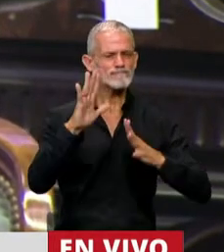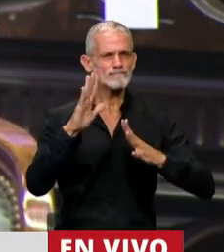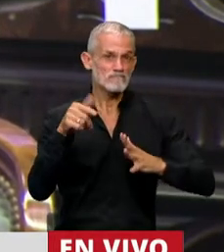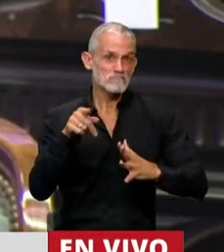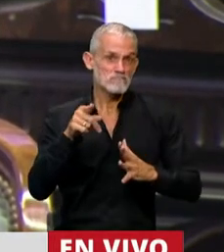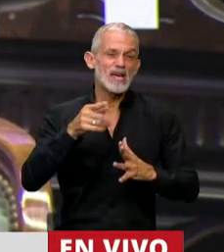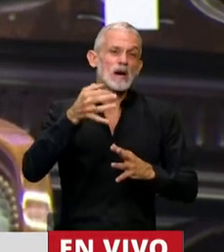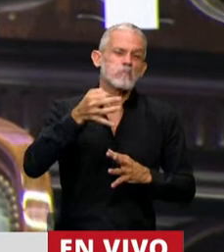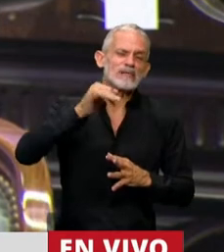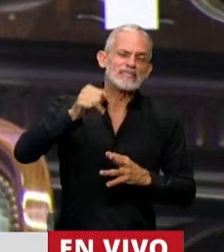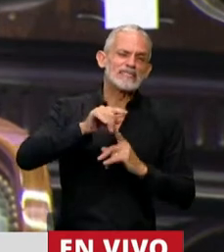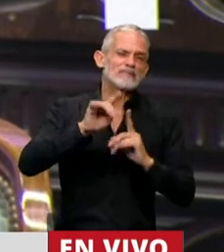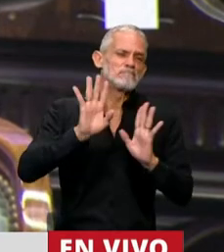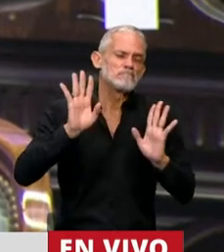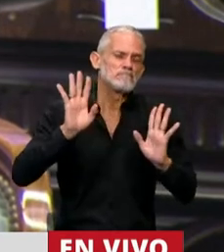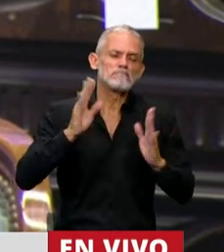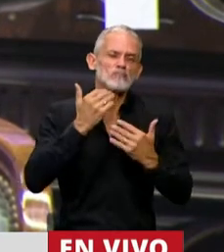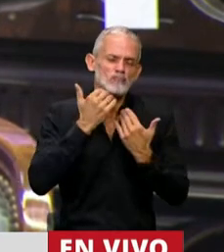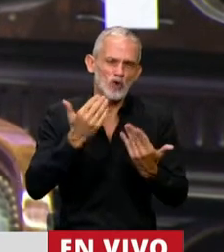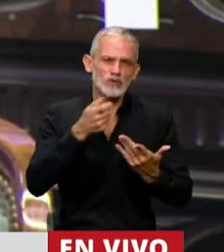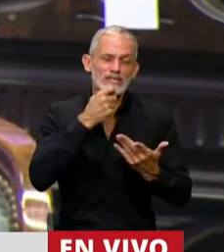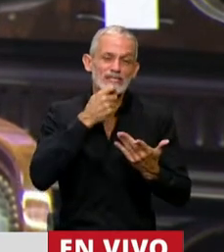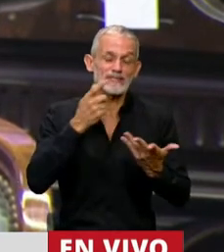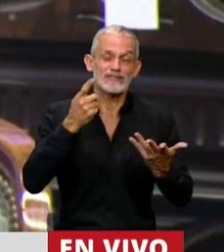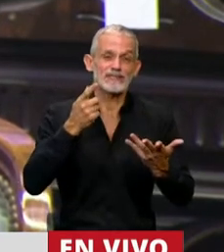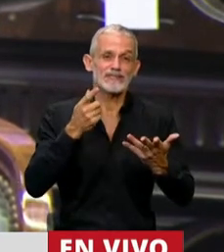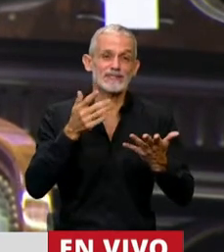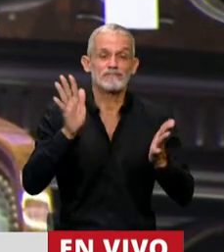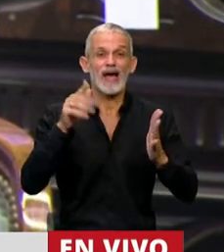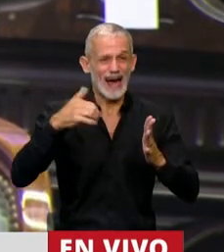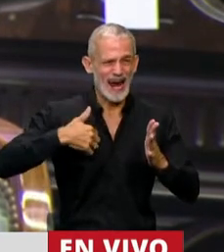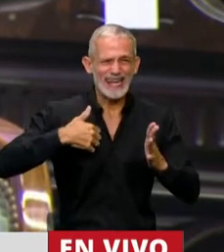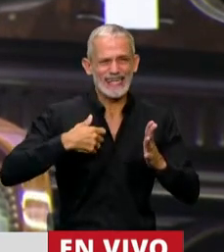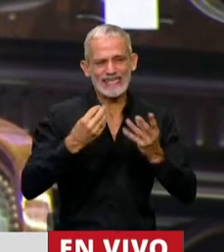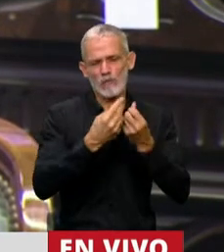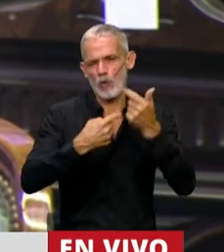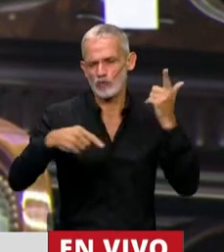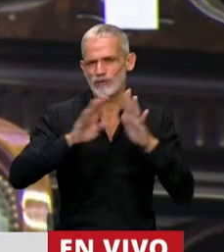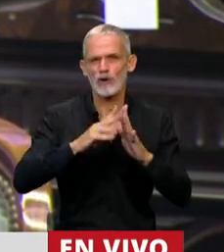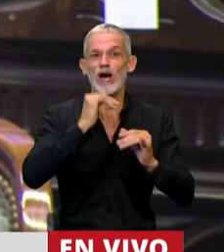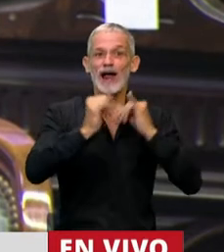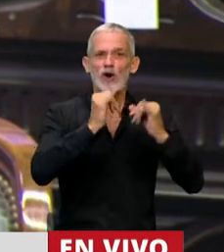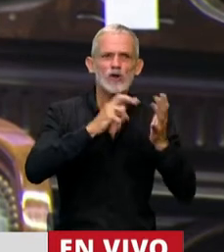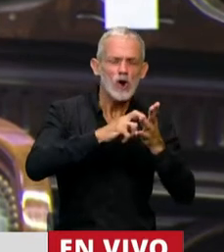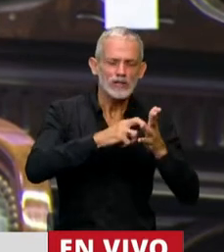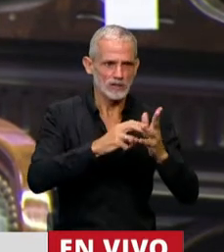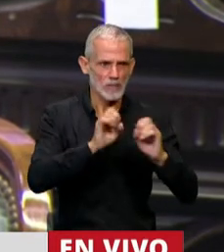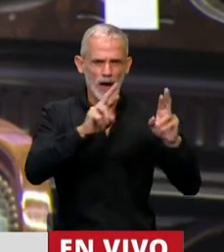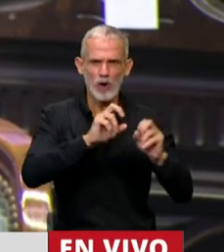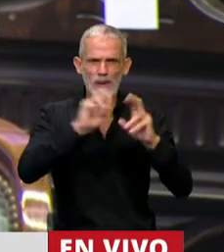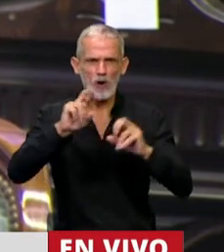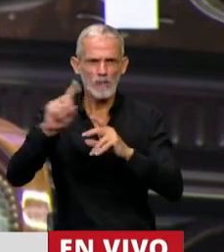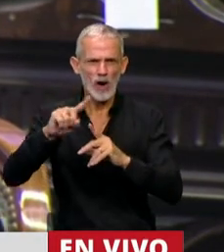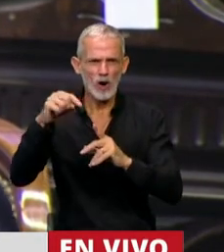haya pasado por alto, porque pasan muchas cosas en la Argentina y cada noticia es más tremenda y más trágica que la